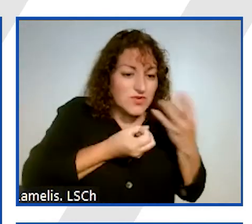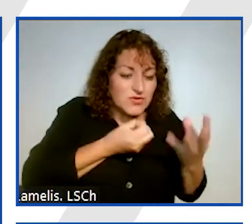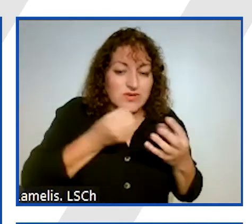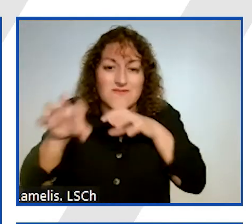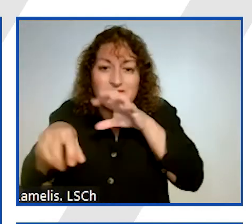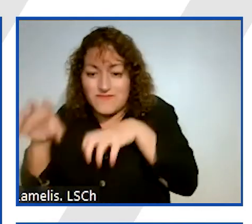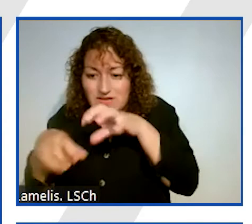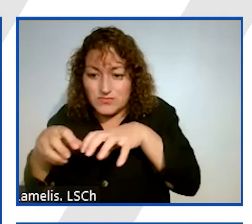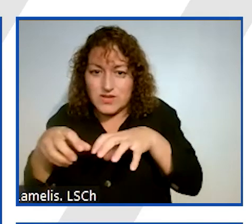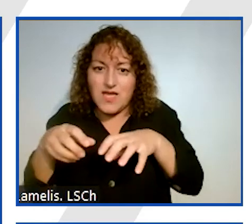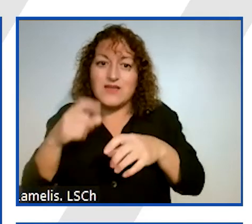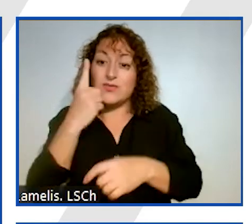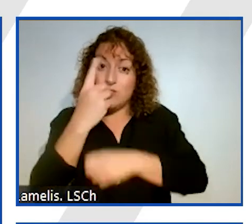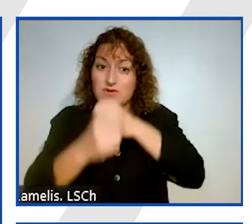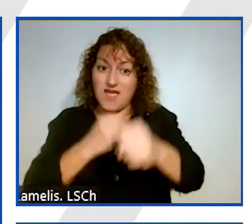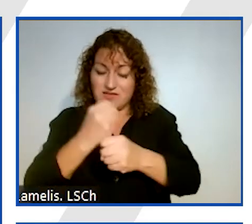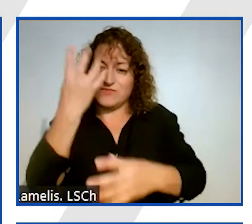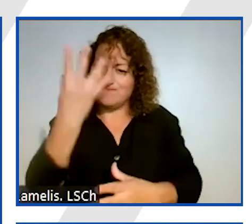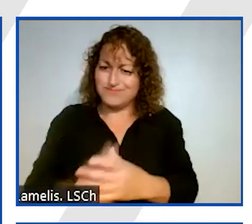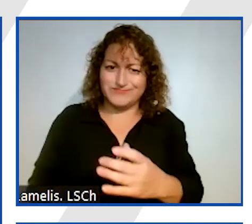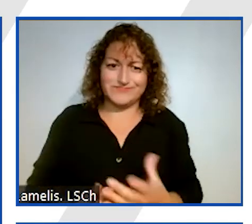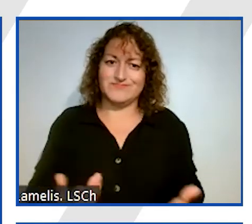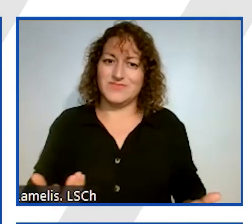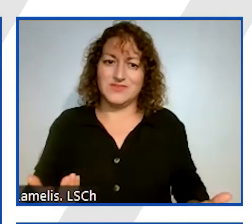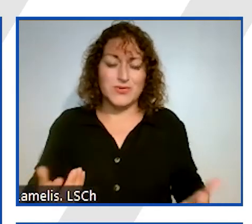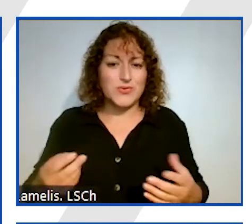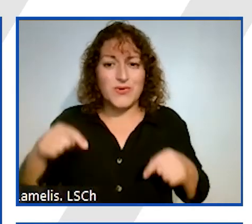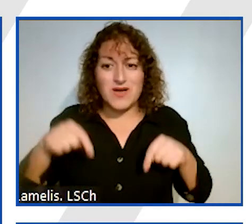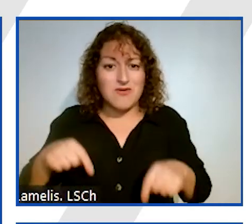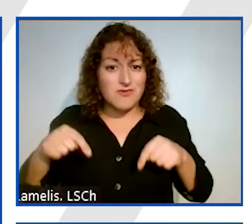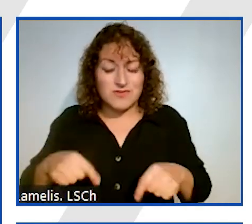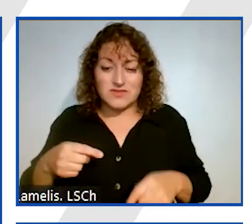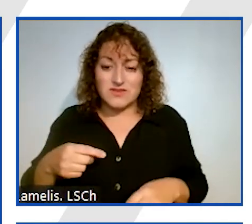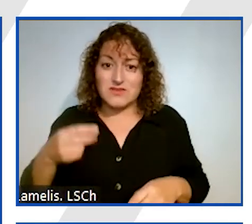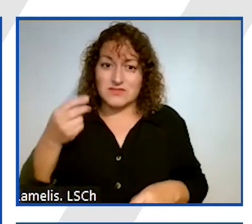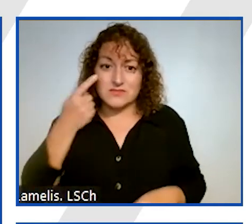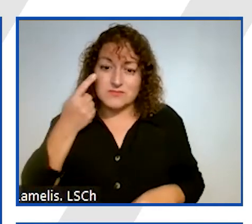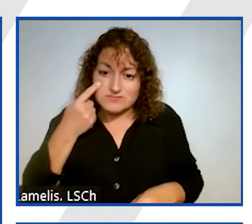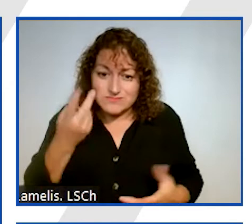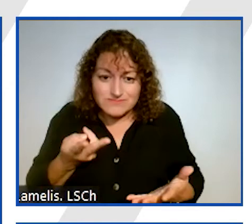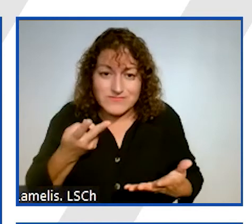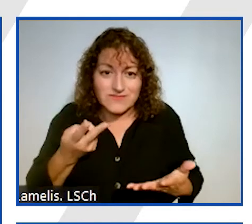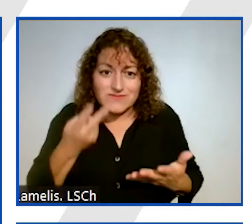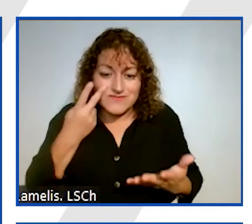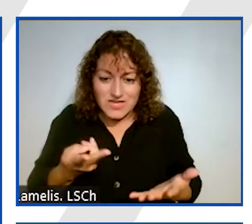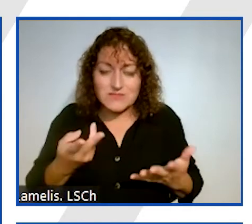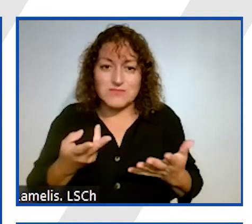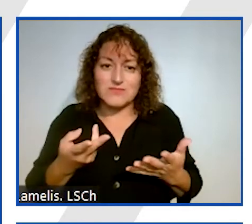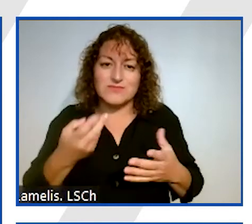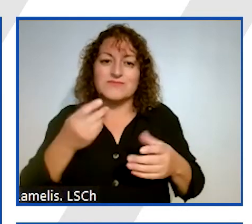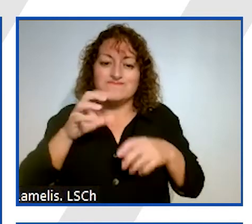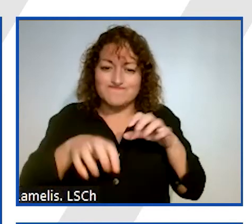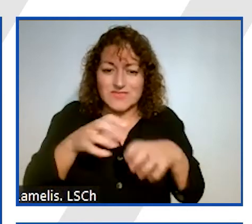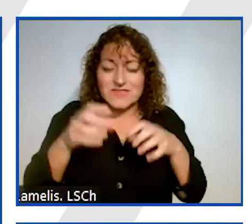a nivel mundial. Estamos viendo extinciones en nuestra escala de tiempo. Nuestra escala de tiempo es pequeña. Y eso